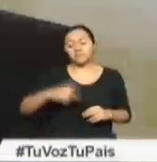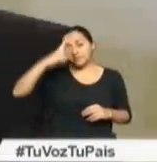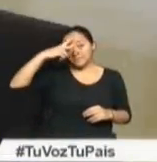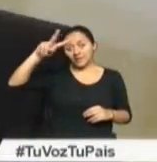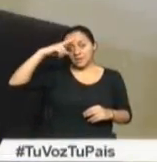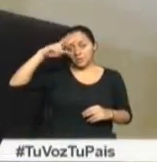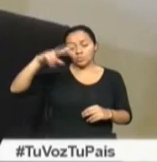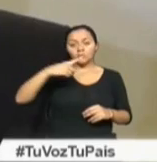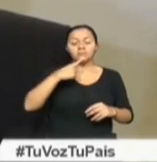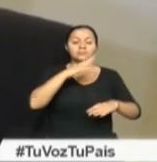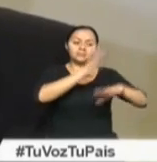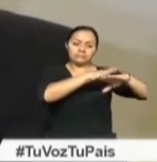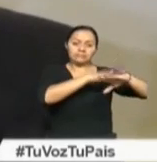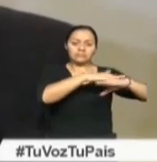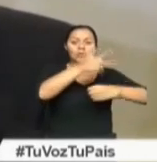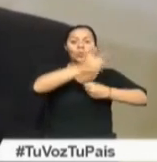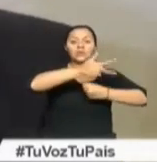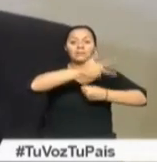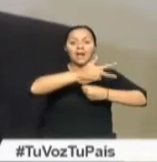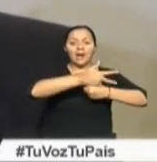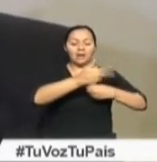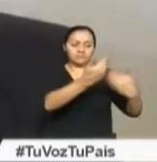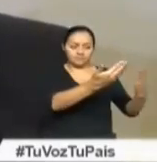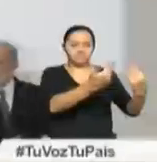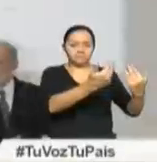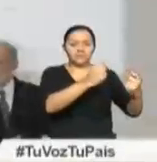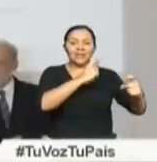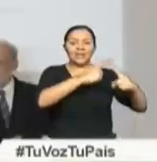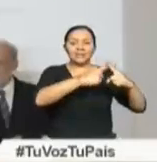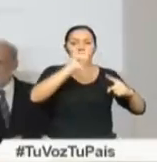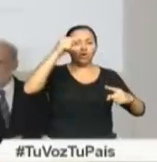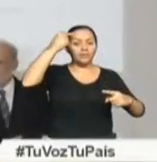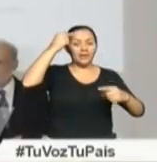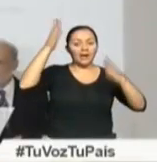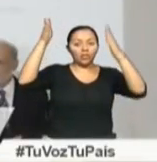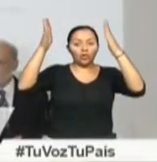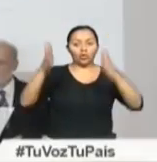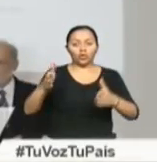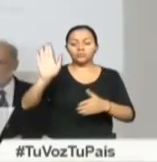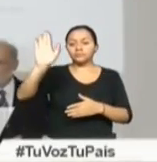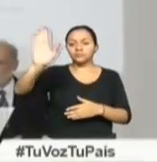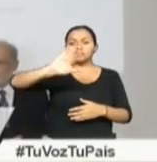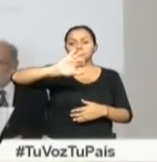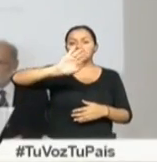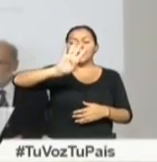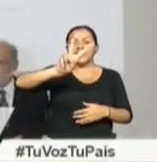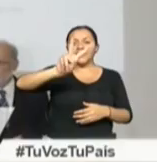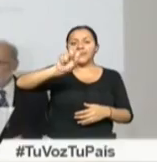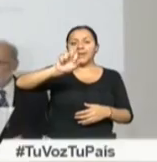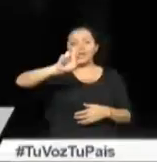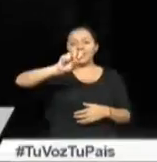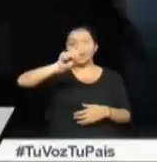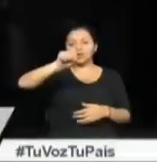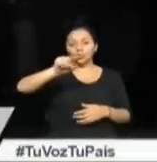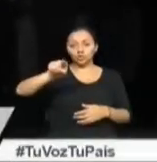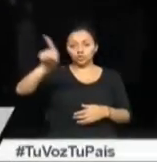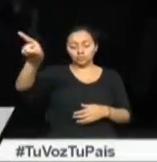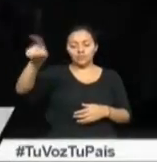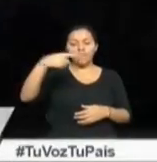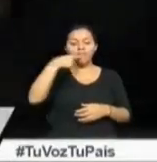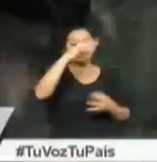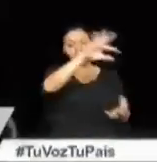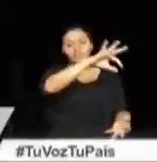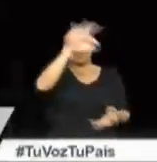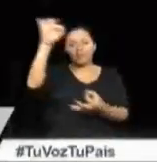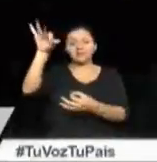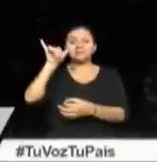México pidió a Guatemala la extradición del exgobernador de Veracruz, Javier Duarte. Prófugo de la justicia, fue detenido el sábado